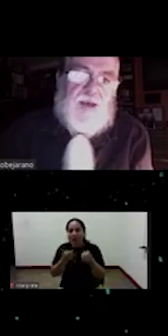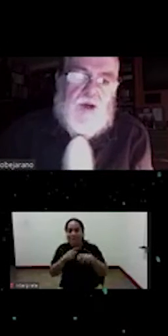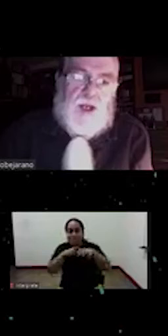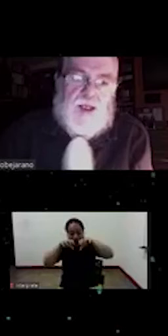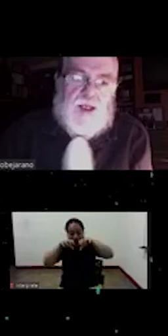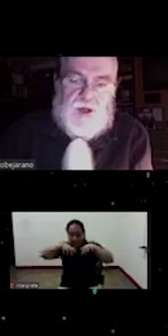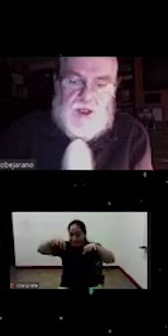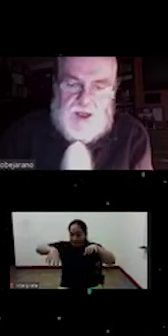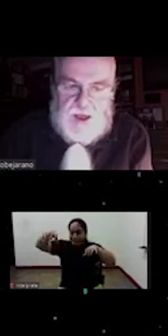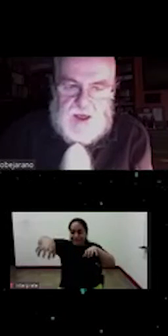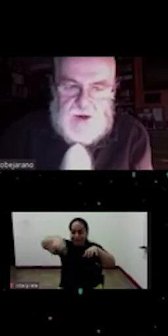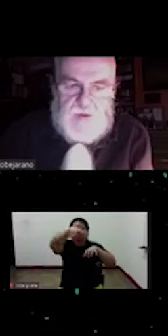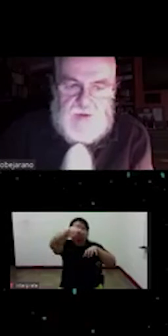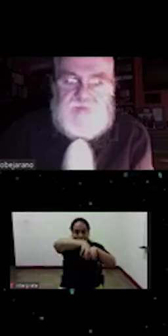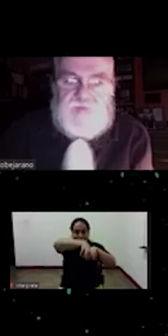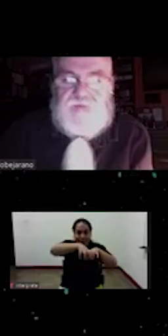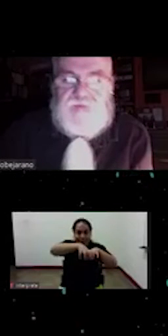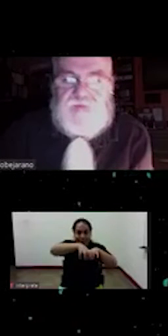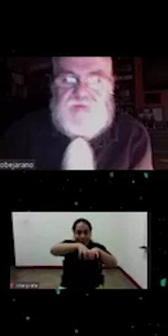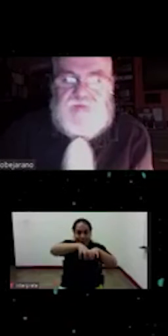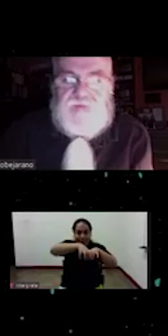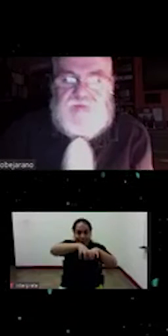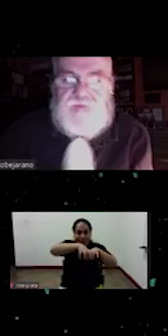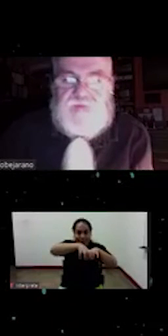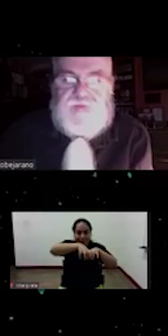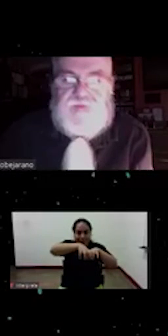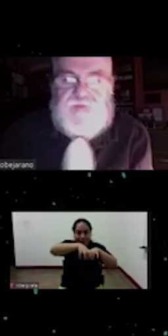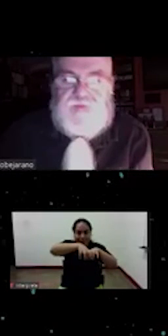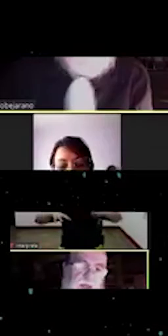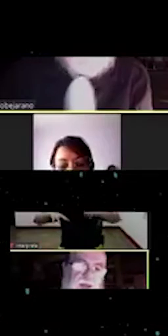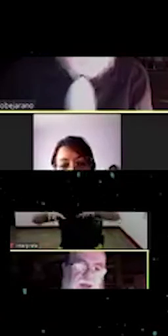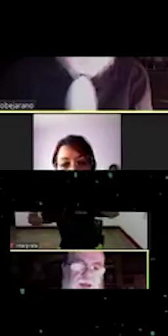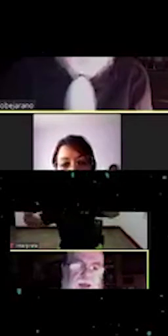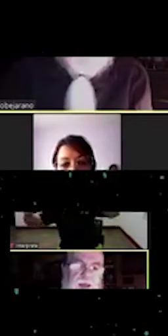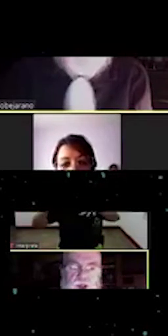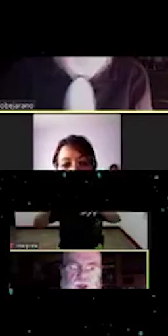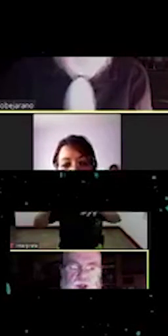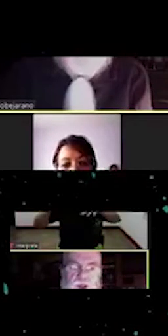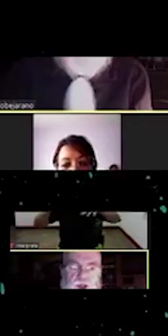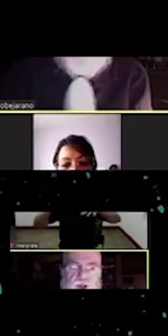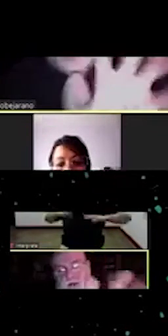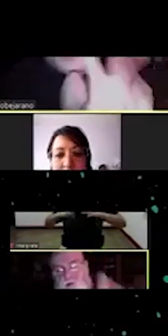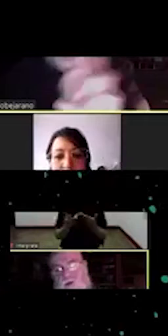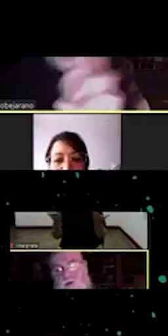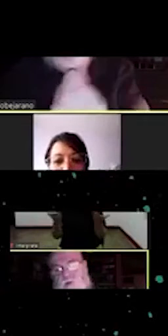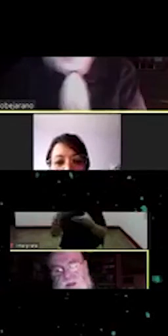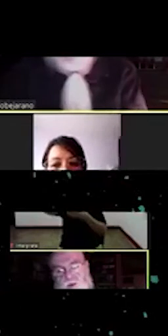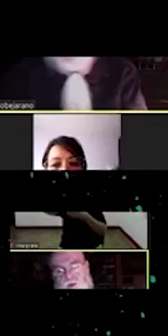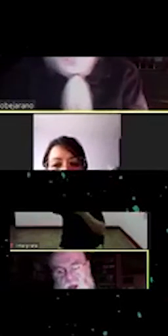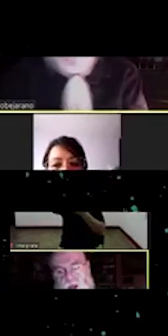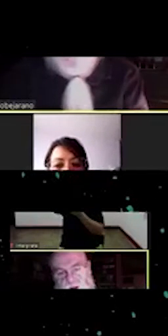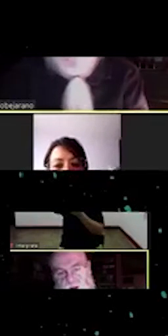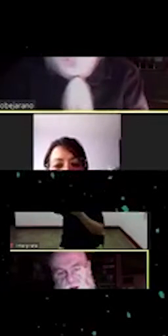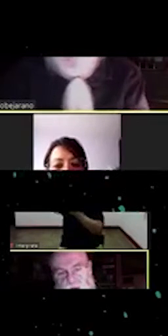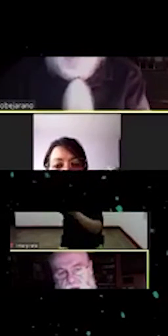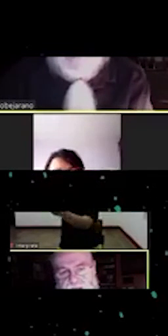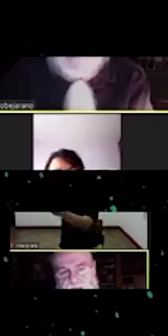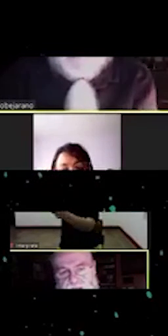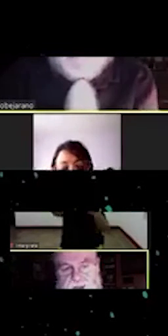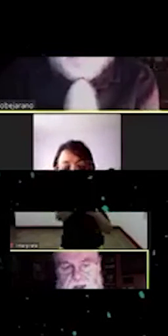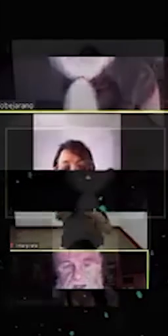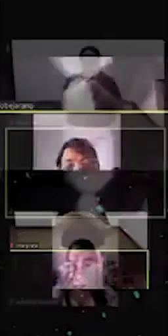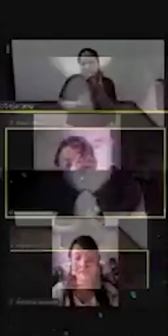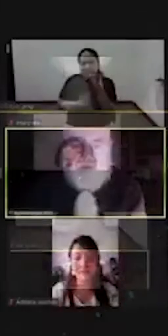saliendo de las torres del castillo. Y esta era una instalación interna, digamos, ya muy particular en una de las salas del